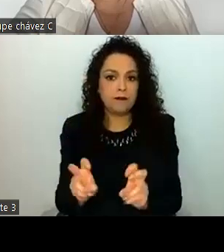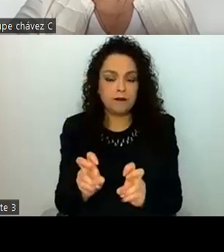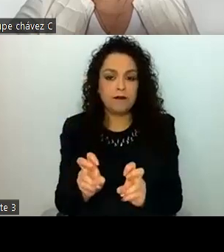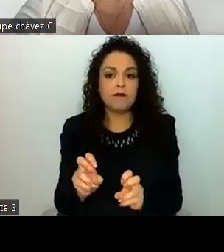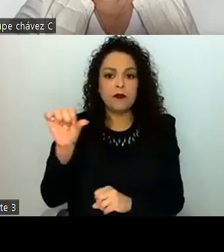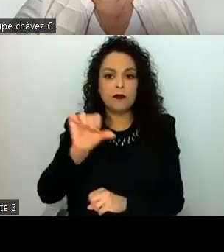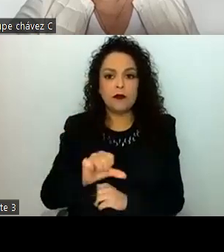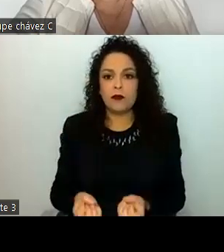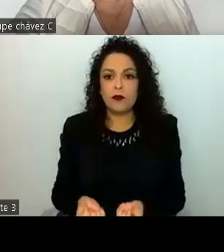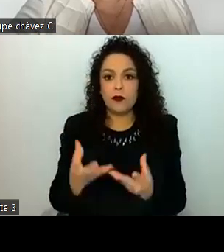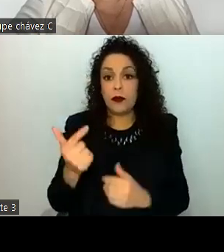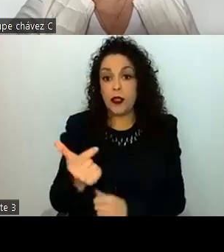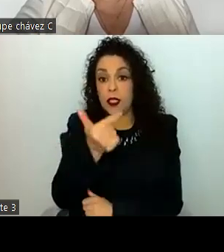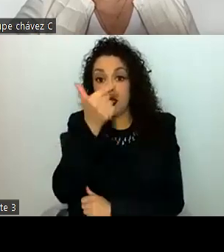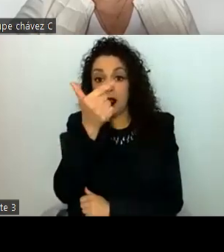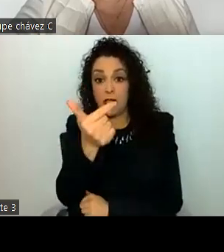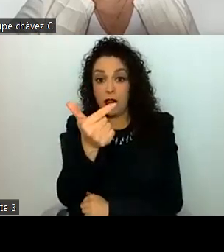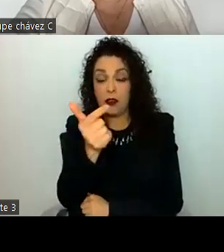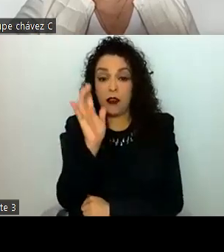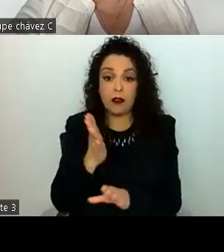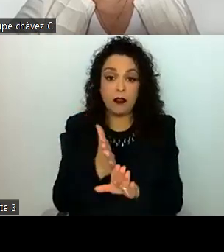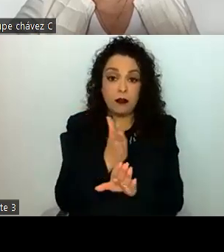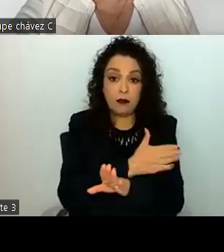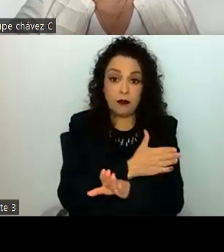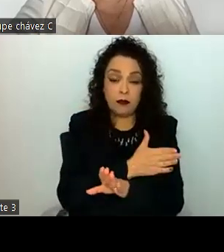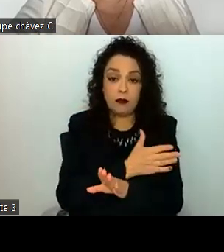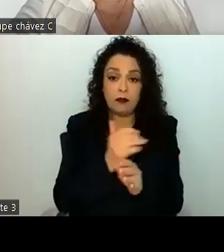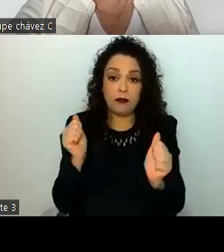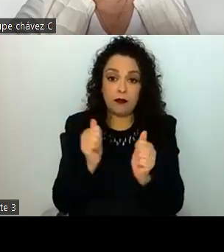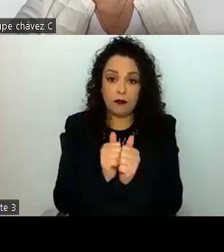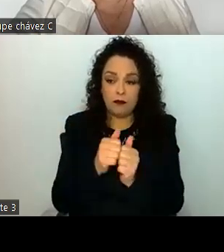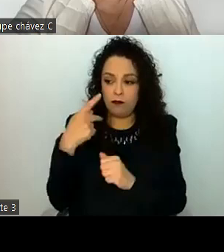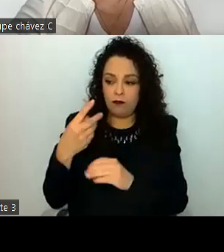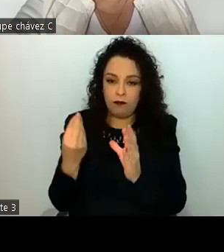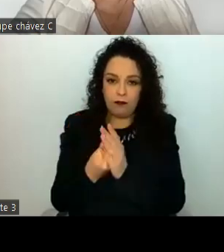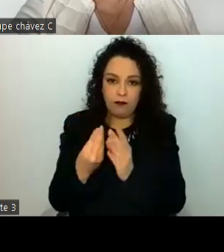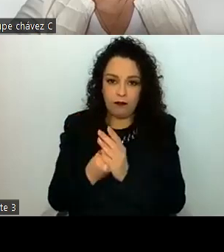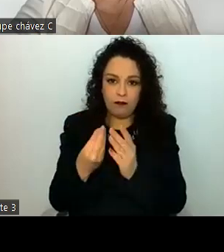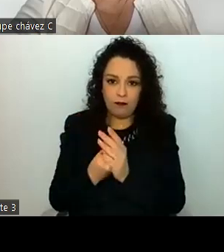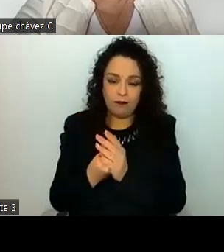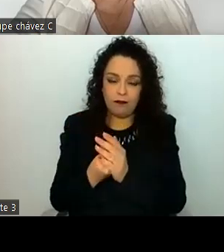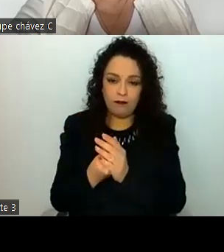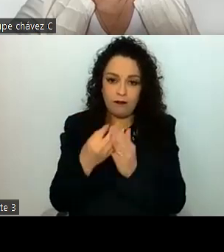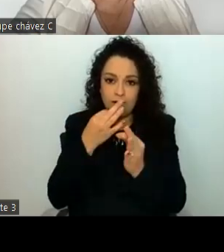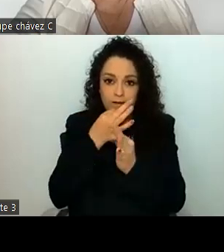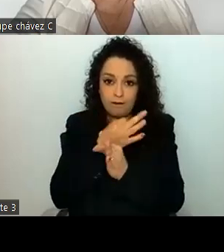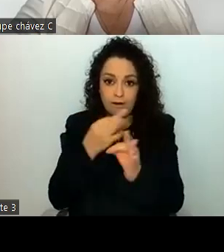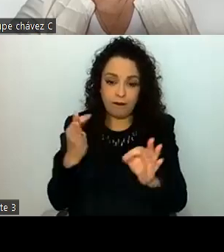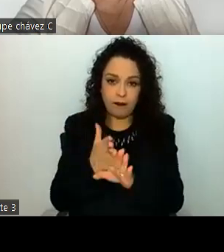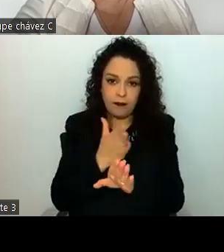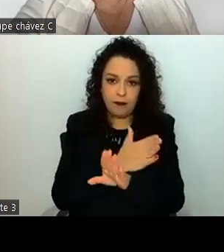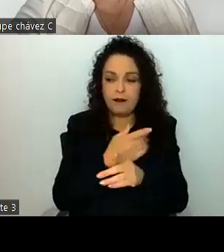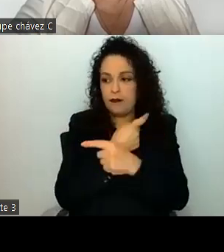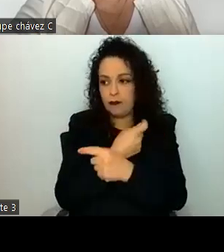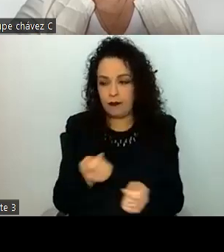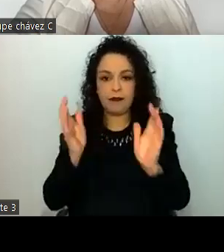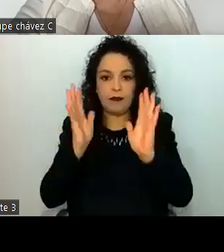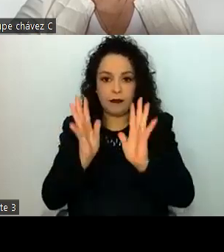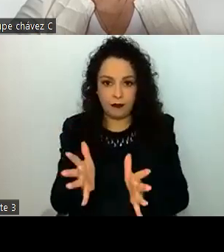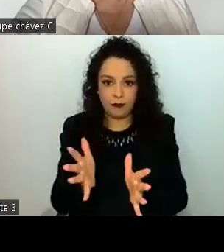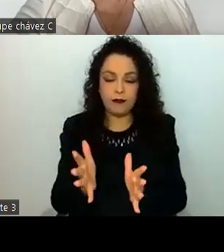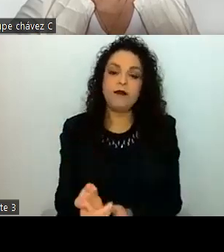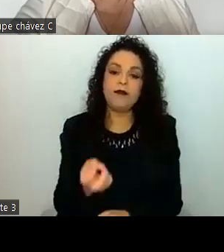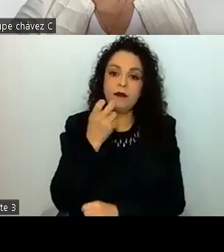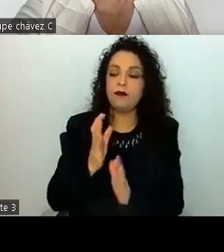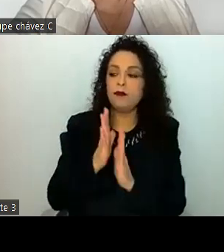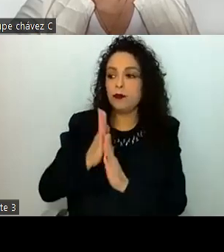puntos, el cual fue enviado junto con la convocatoria respectiva. Por tanto, le pido a la diputada secretaria consulte a las y los